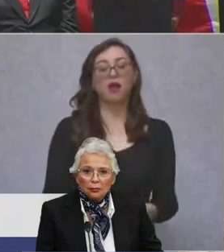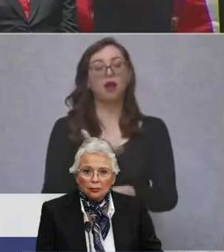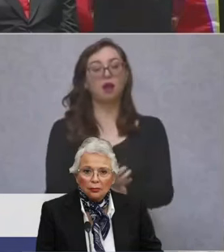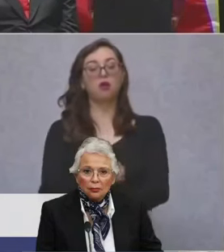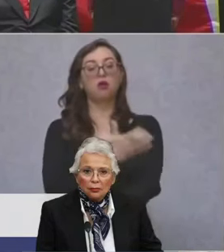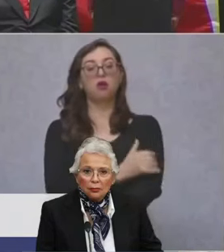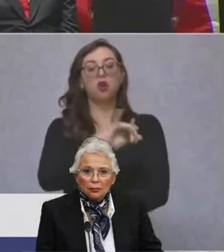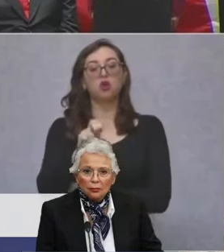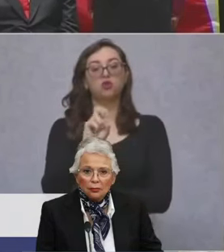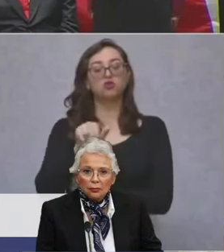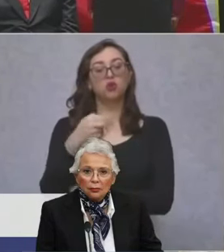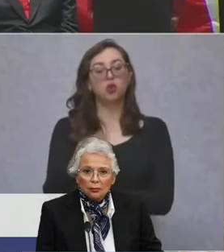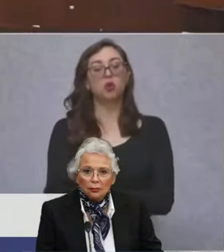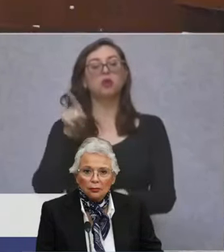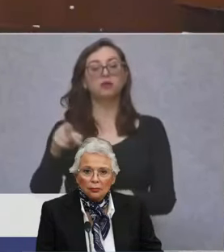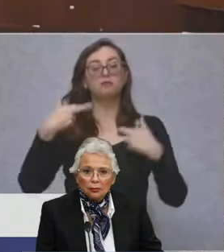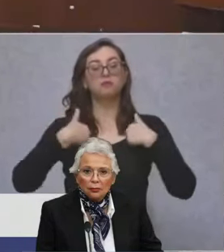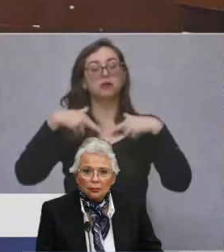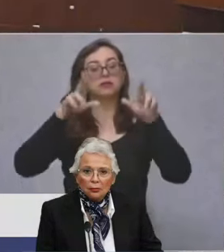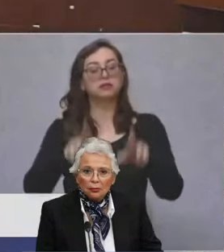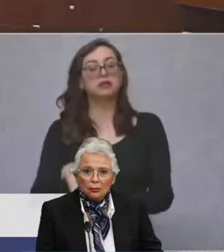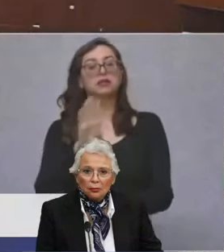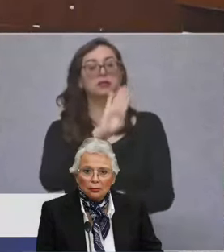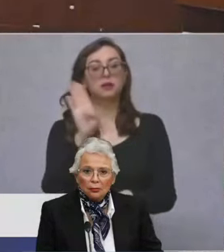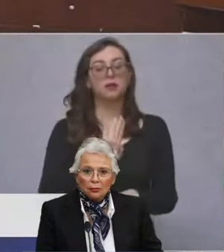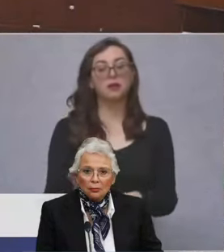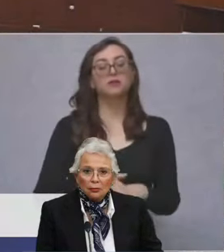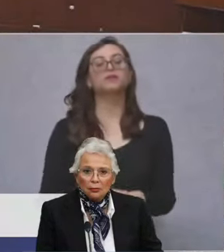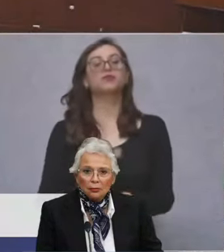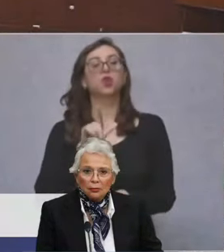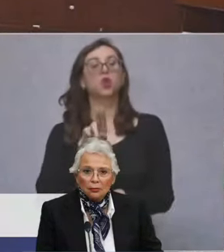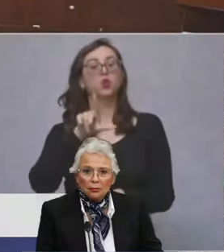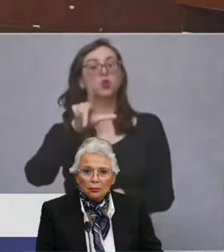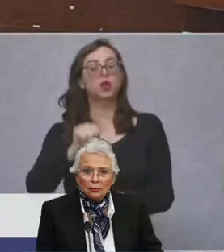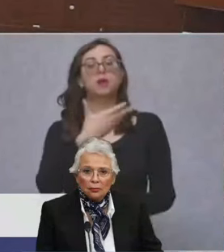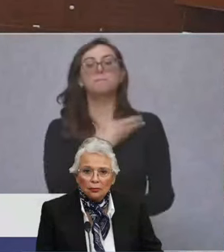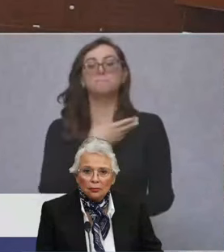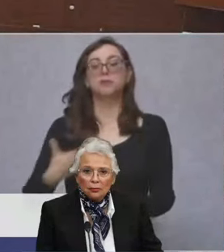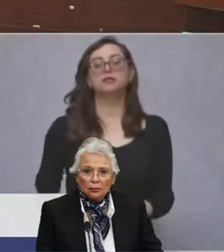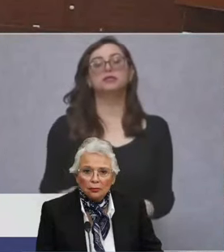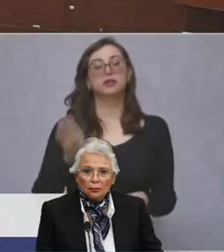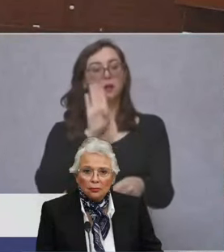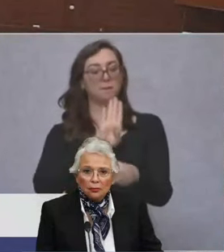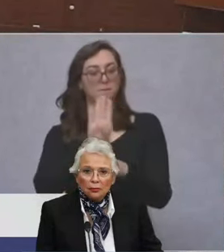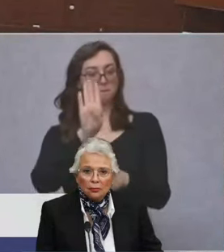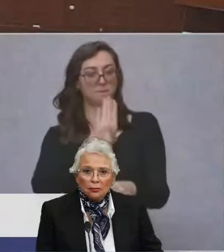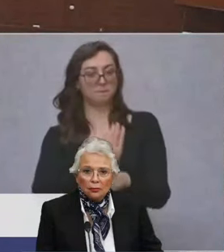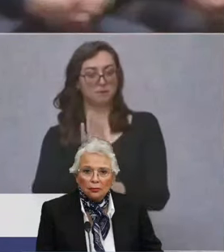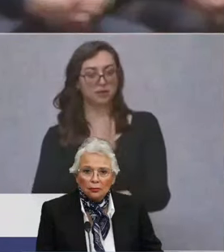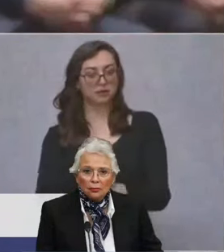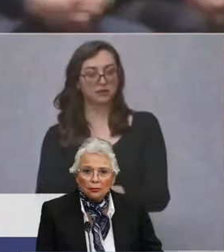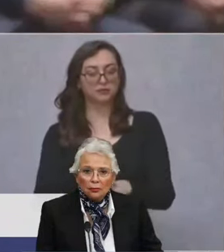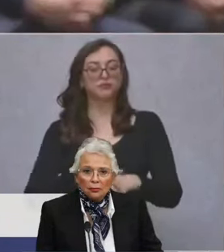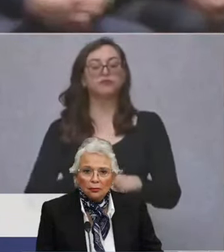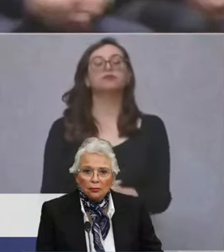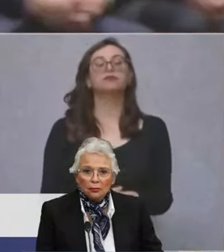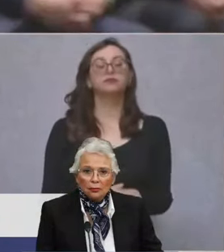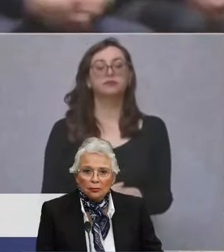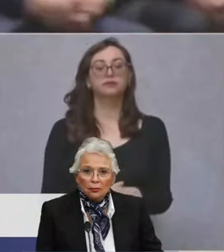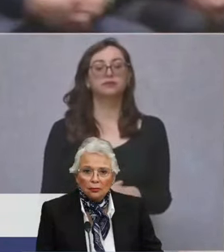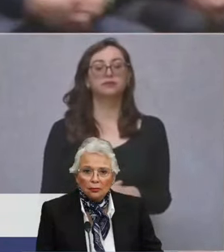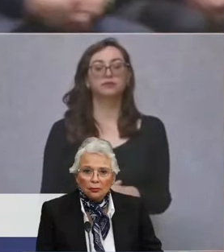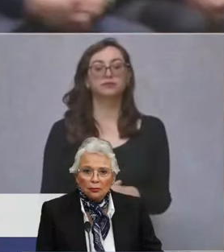una mujer. Que fuera una mujer la presidenta este año de la Cámara, por las razones que te estoy